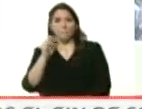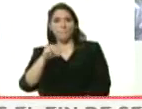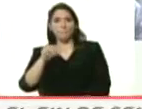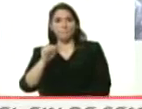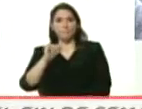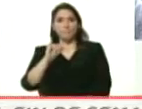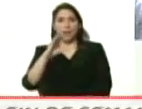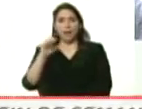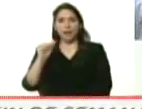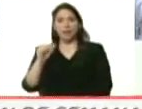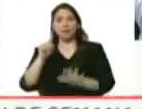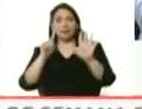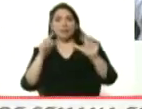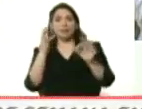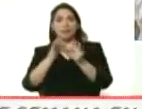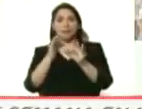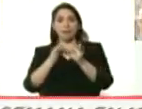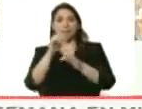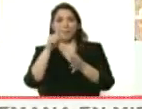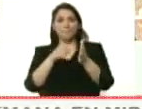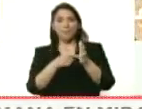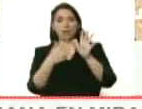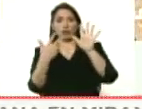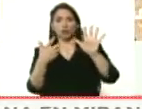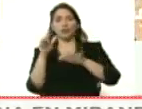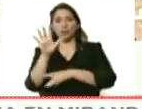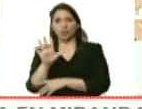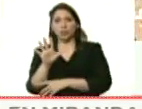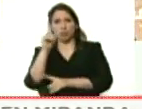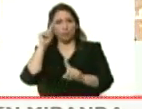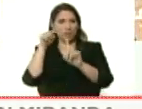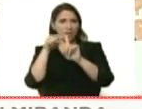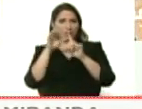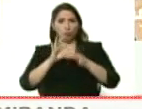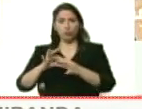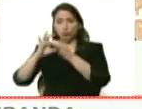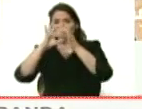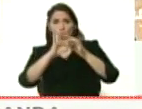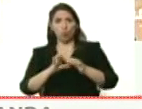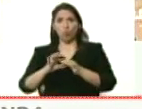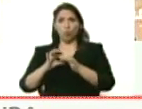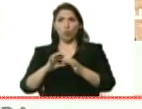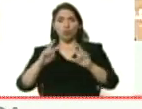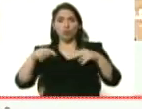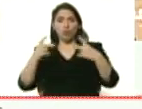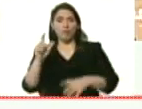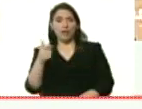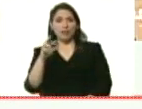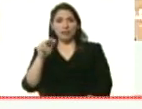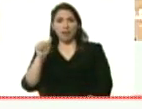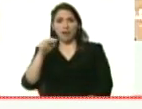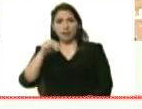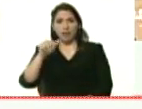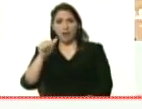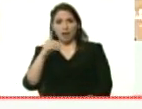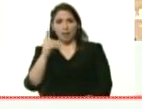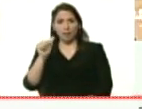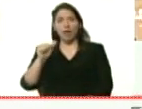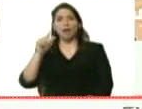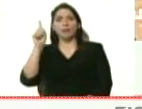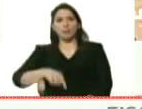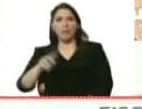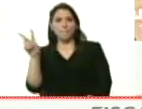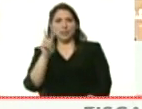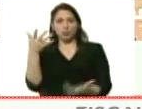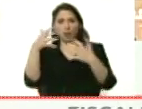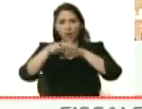que la meta trazada tiene como punto culminante la unión efectiva entre la Nueva Granada y Venezuela, e